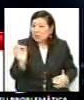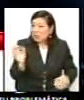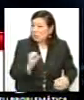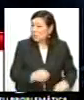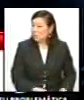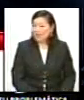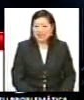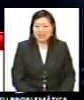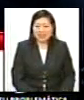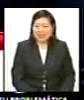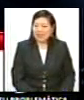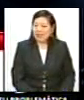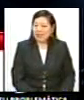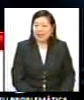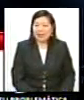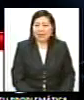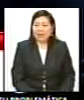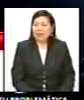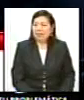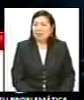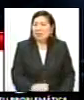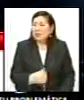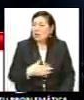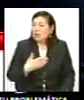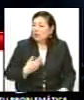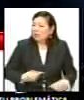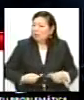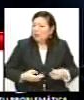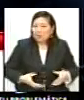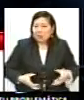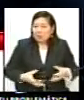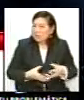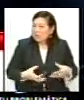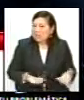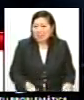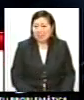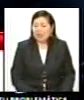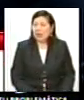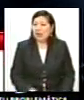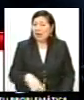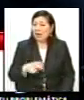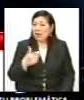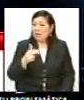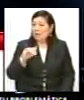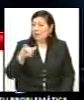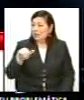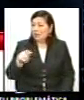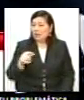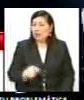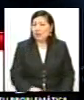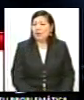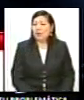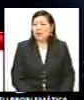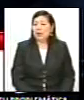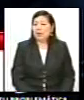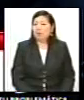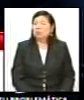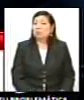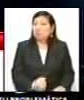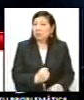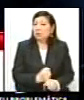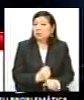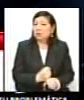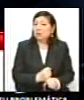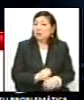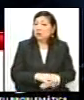tenía eso. Entonces yo no puedo comparar a la comisión de Lavallato, que han hecho un buen trabajo, que han